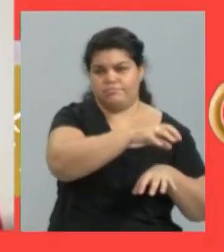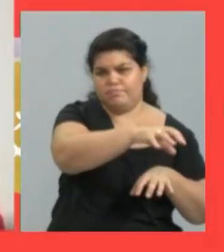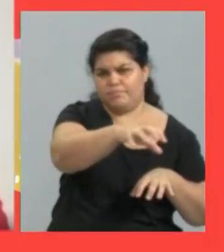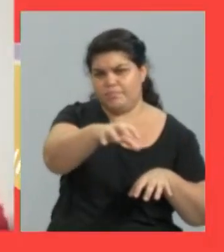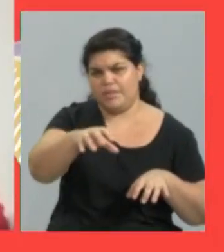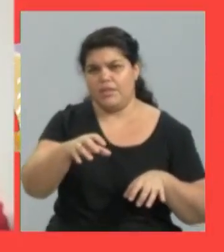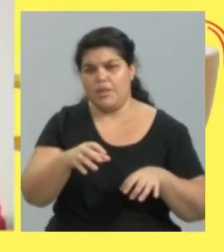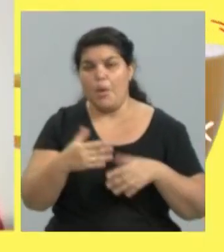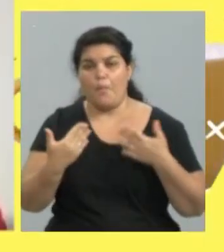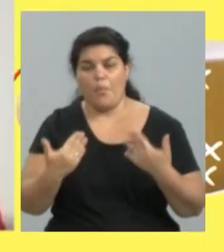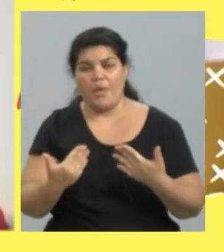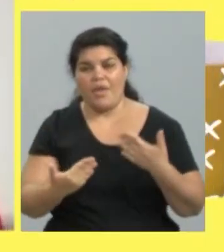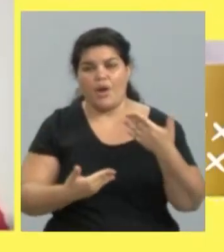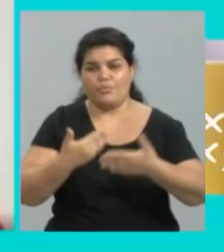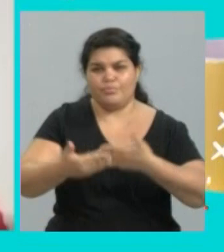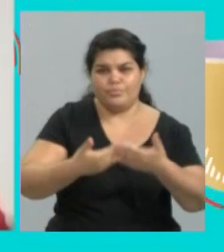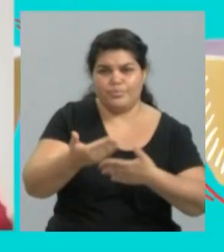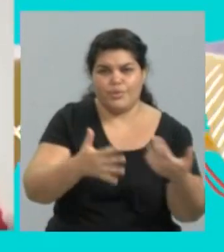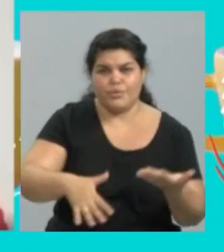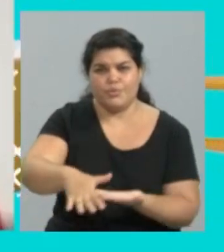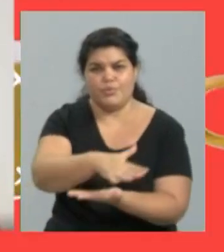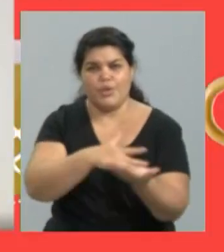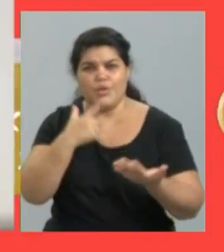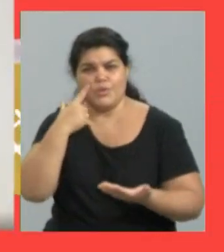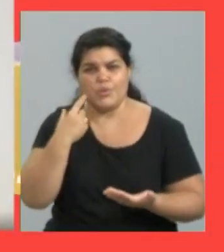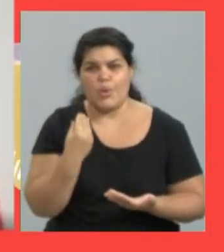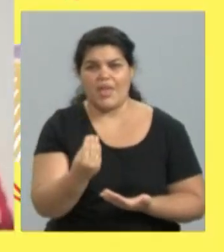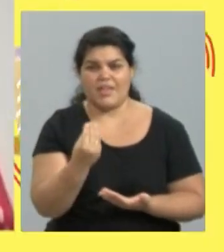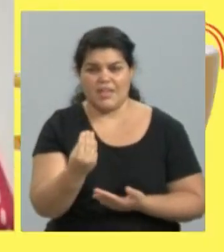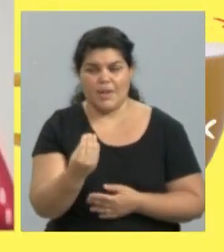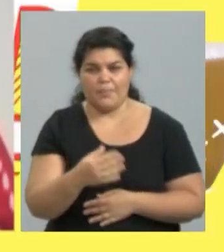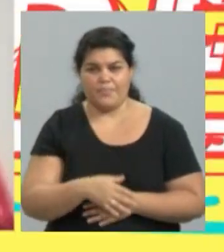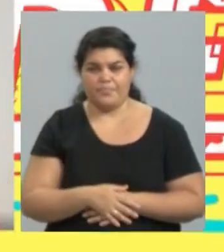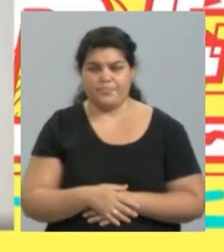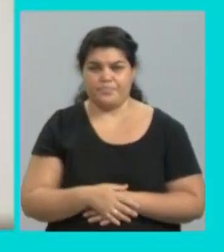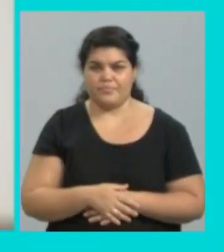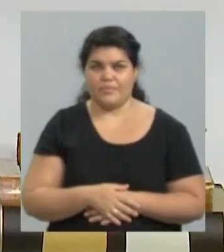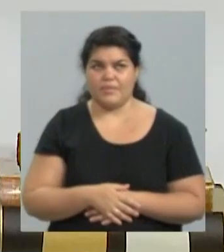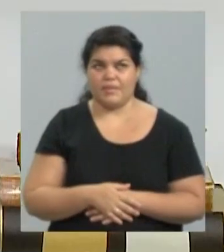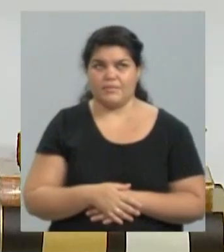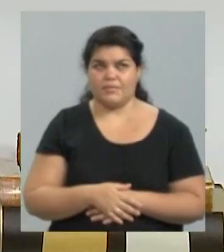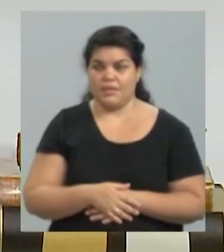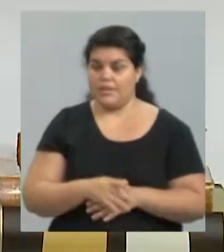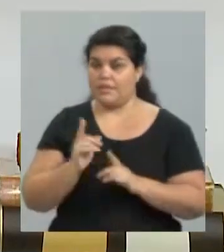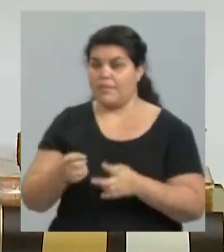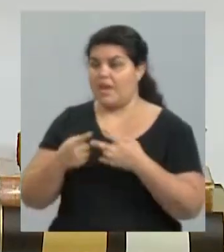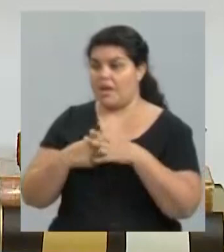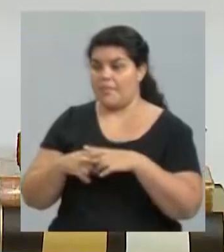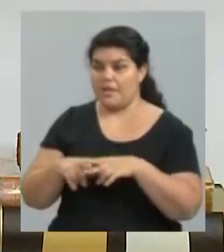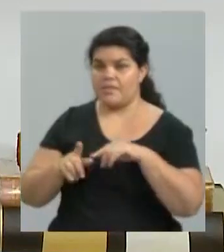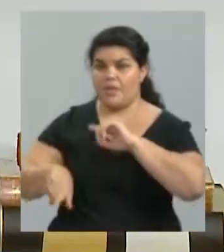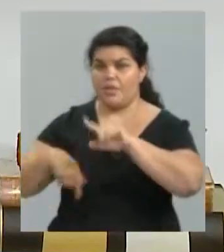para construir juntas, digamos, lo que es la ciudadanía de las trabas, ¿no? Claro, para que tengan herramientas sobre todo para después salir al mundo,